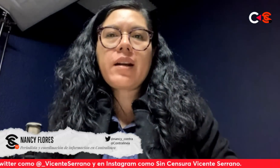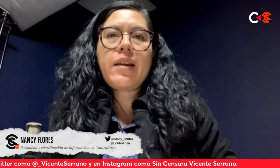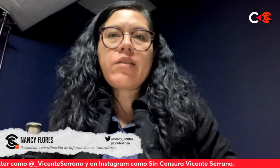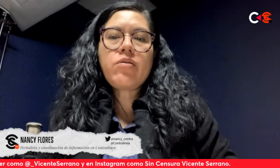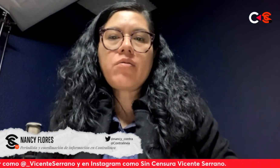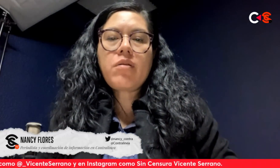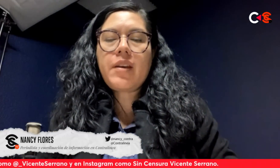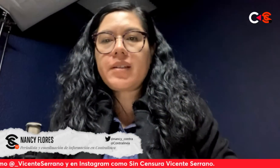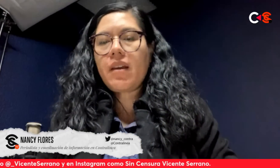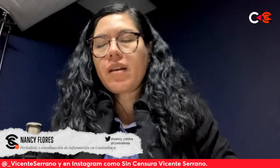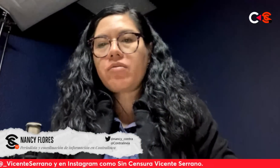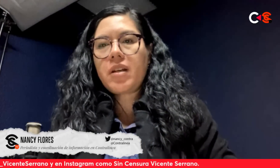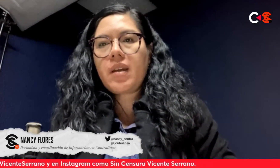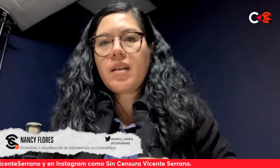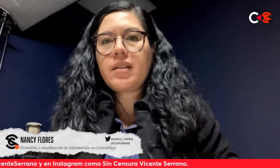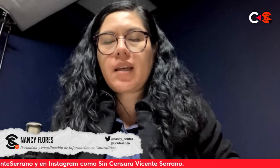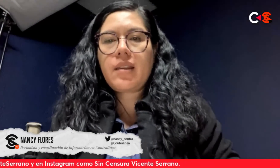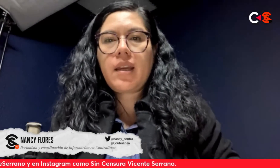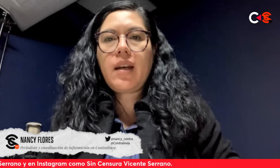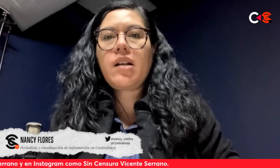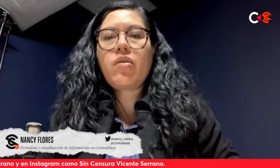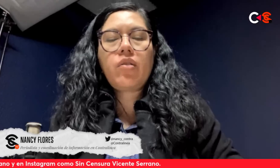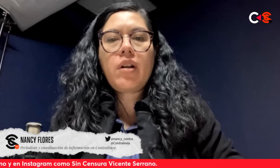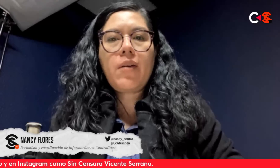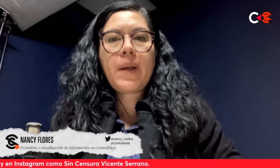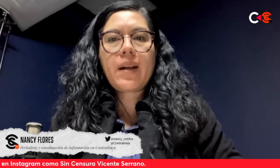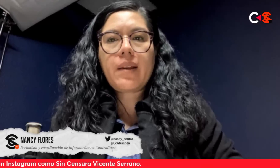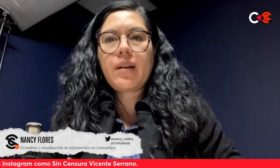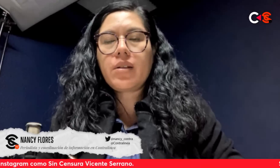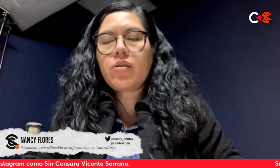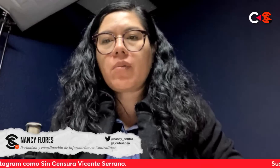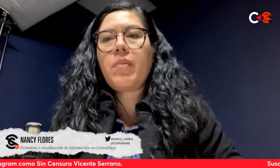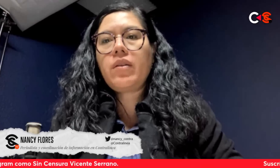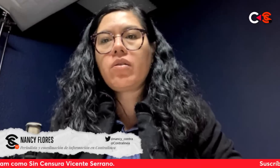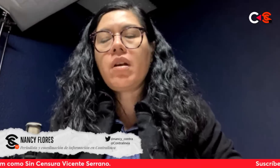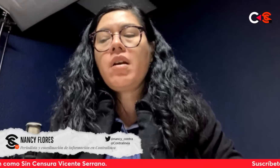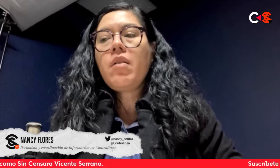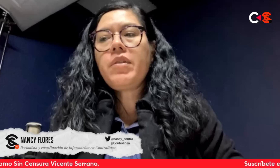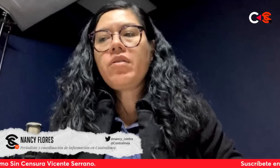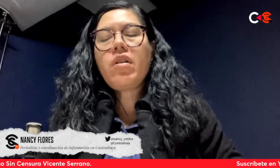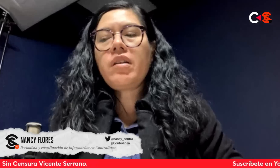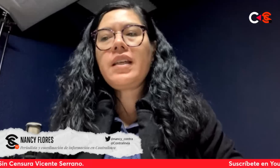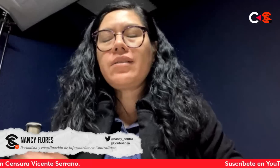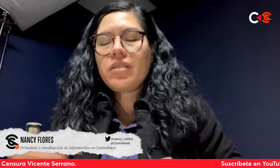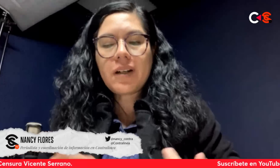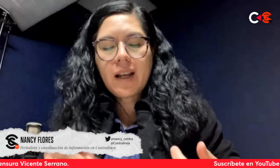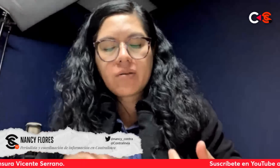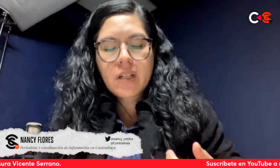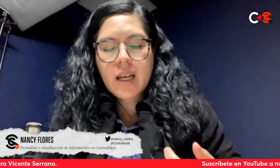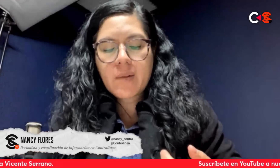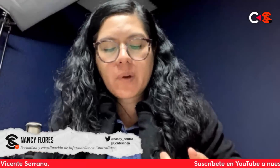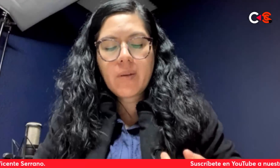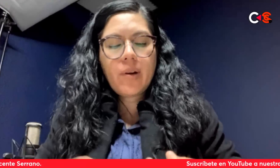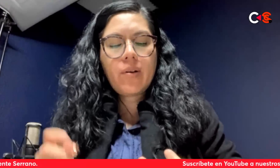porque en realidad no son de izquierda, o sea, quienes tienen el control del PRD en estos momentos, pues no, ni son